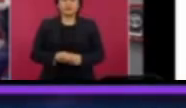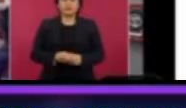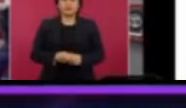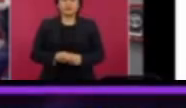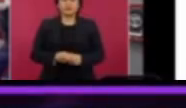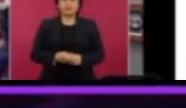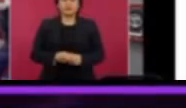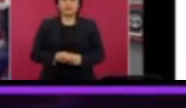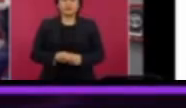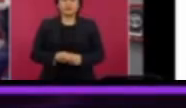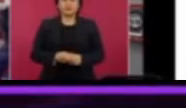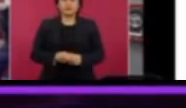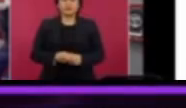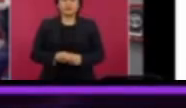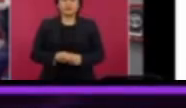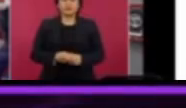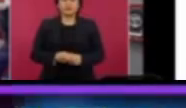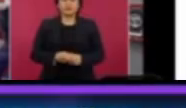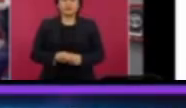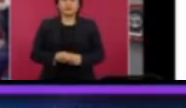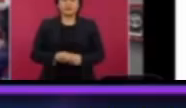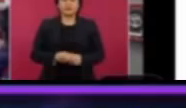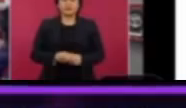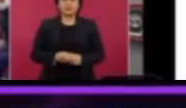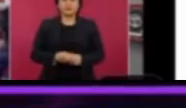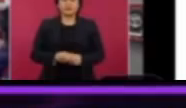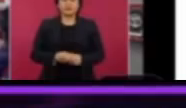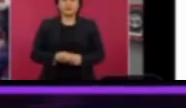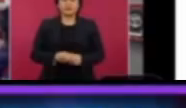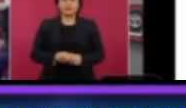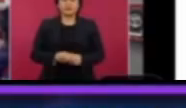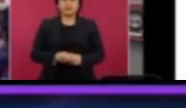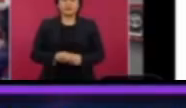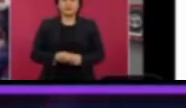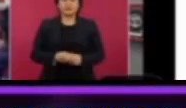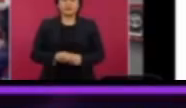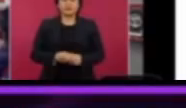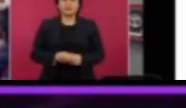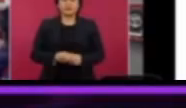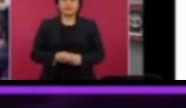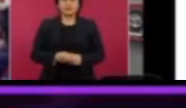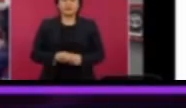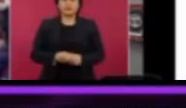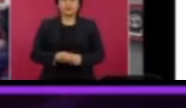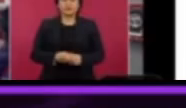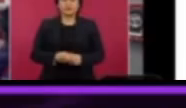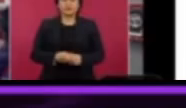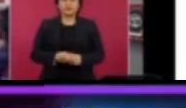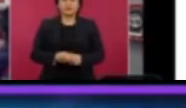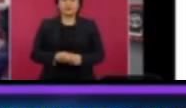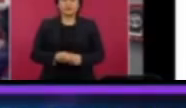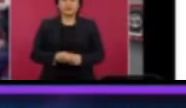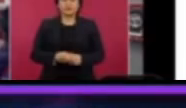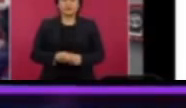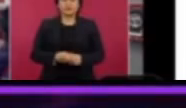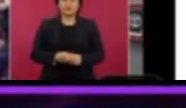caos nunca antes visto sin precedentes en nuestro bello México. Lo que quieren es regresar al poder